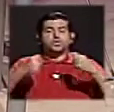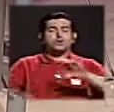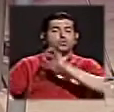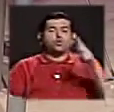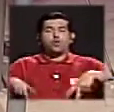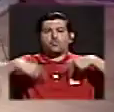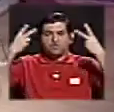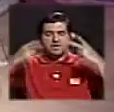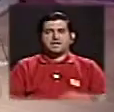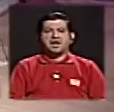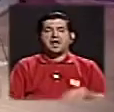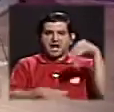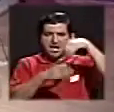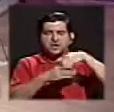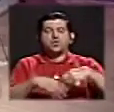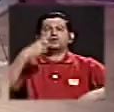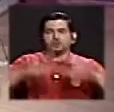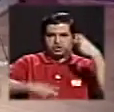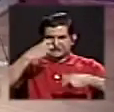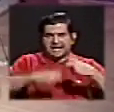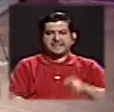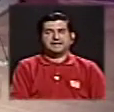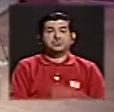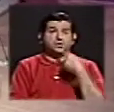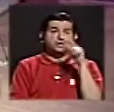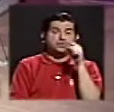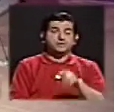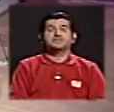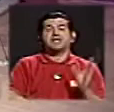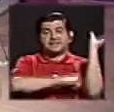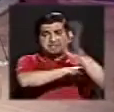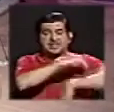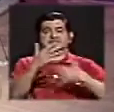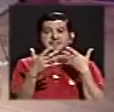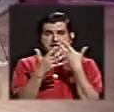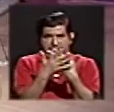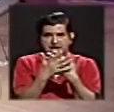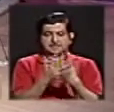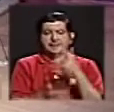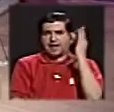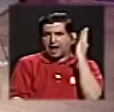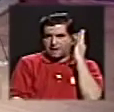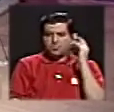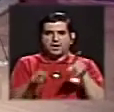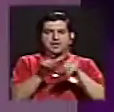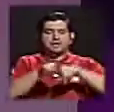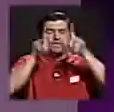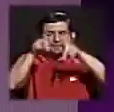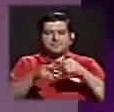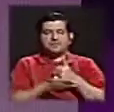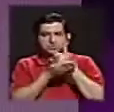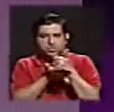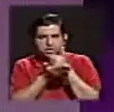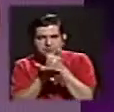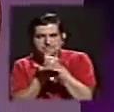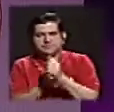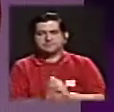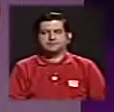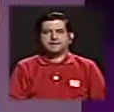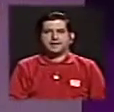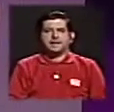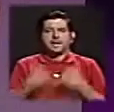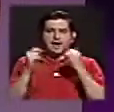vida, estarían considerados un delito y, como nos decías, pues son penalizados con cárcel para ella y para las personas que la ayuden.